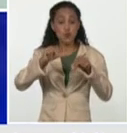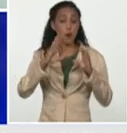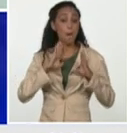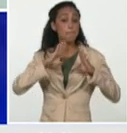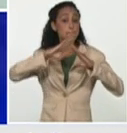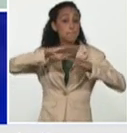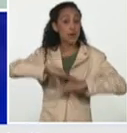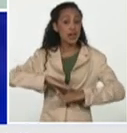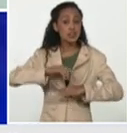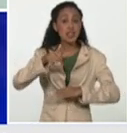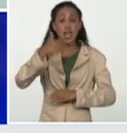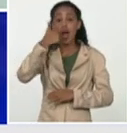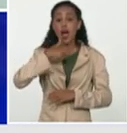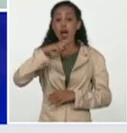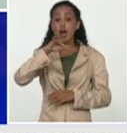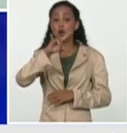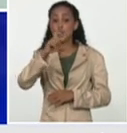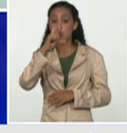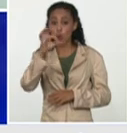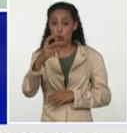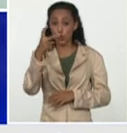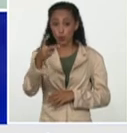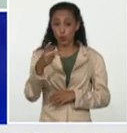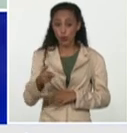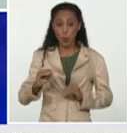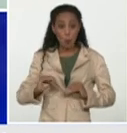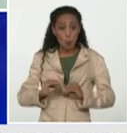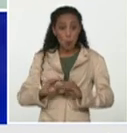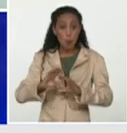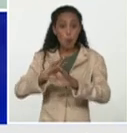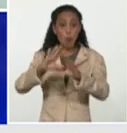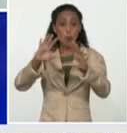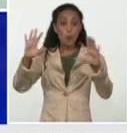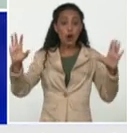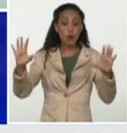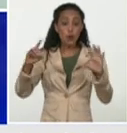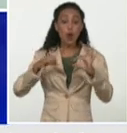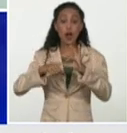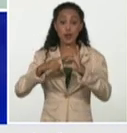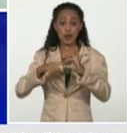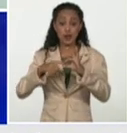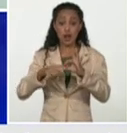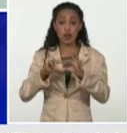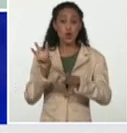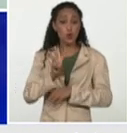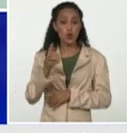2 cada uno, y Madruga, Quibicán y Guines con 1 cada uno.